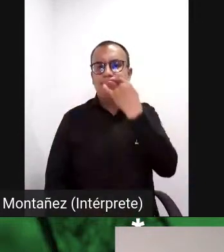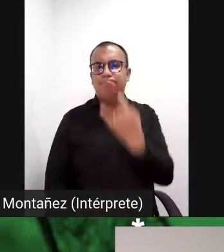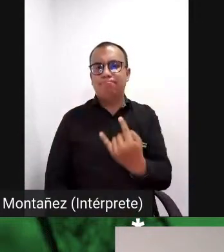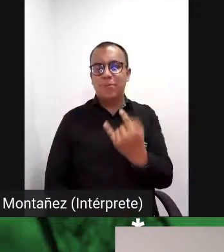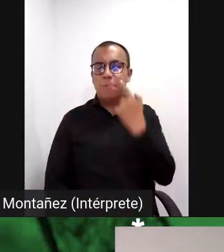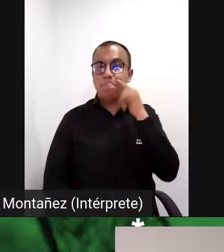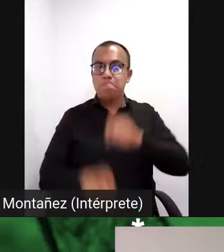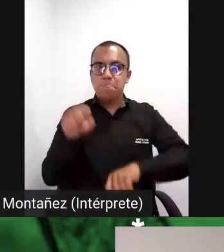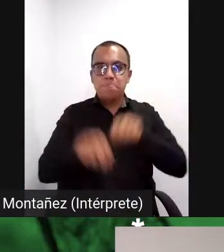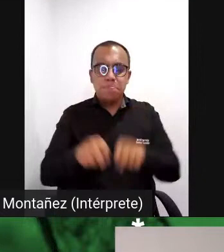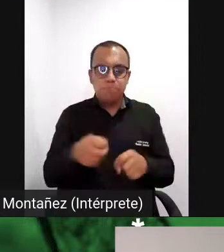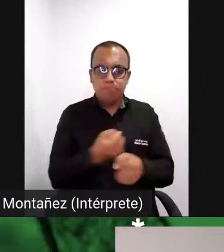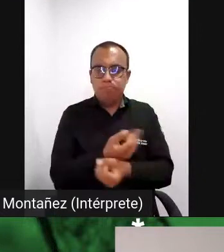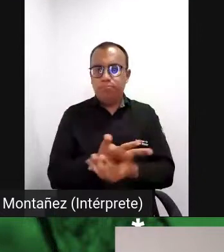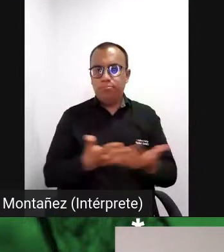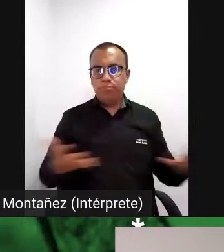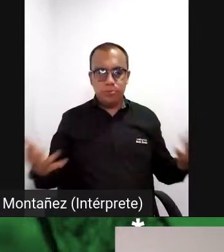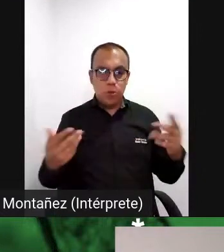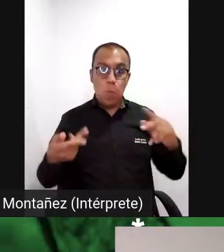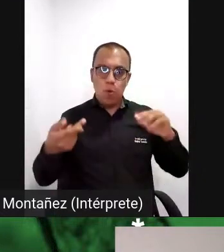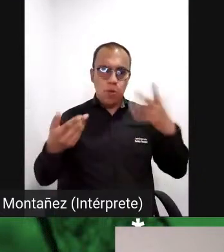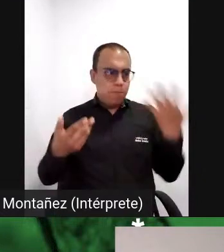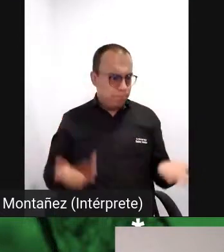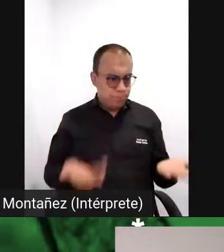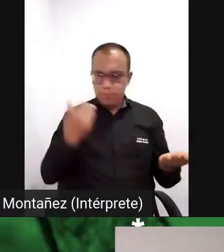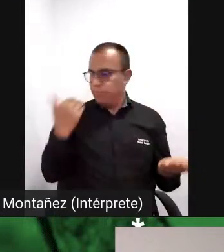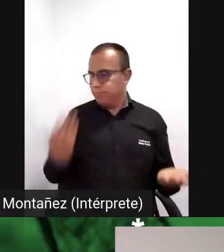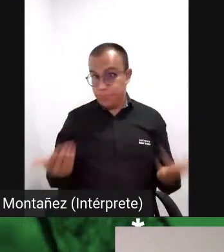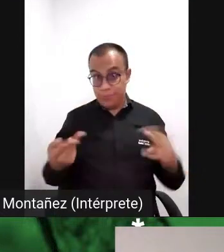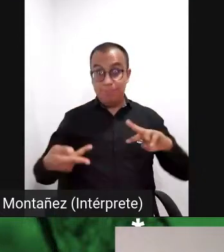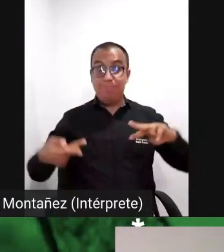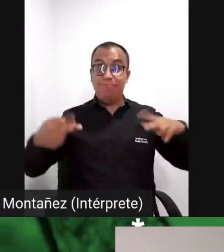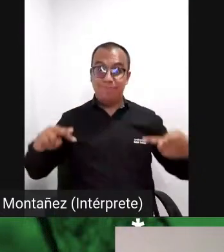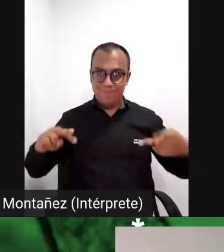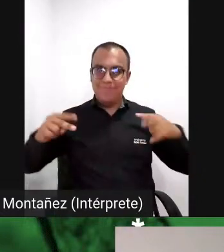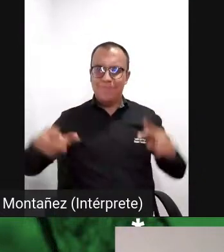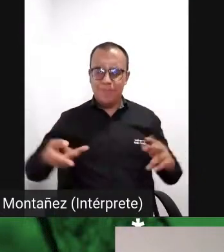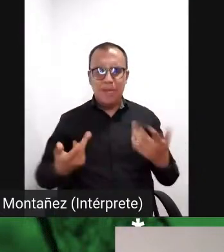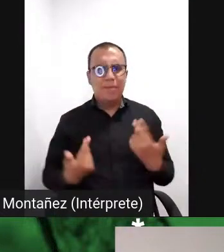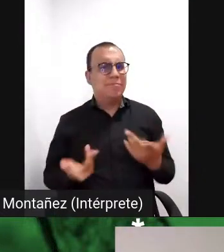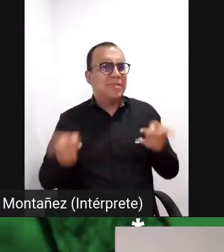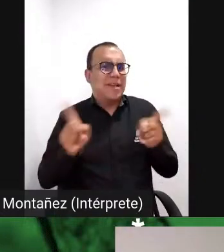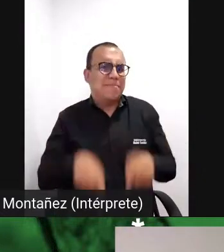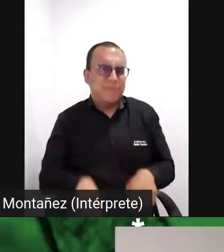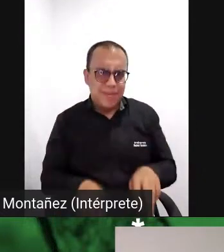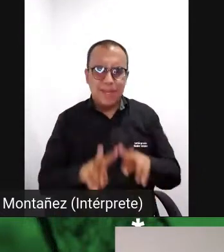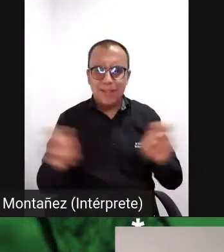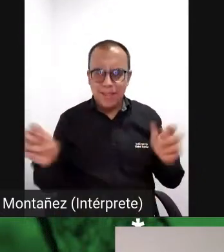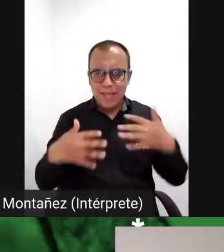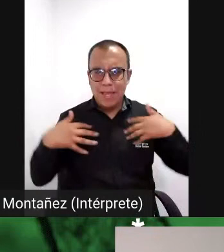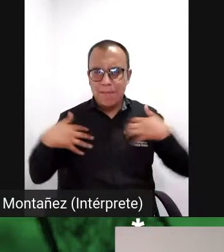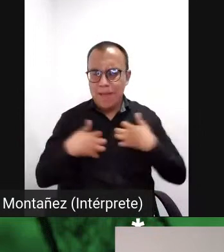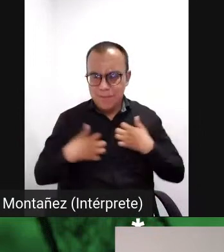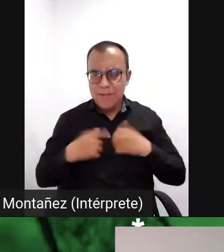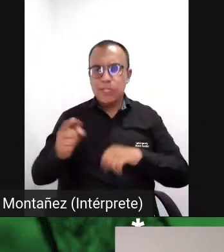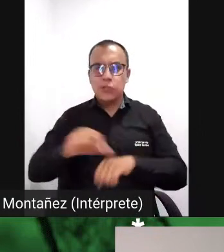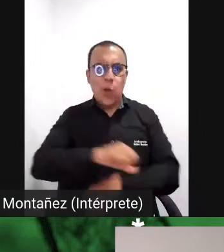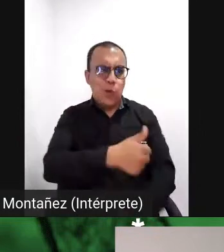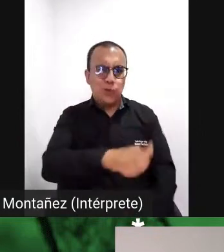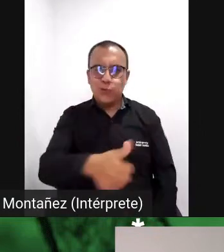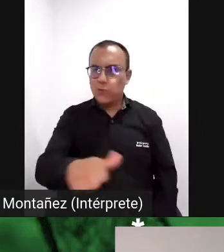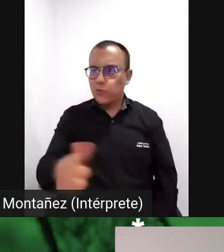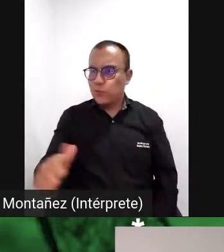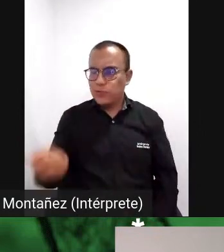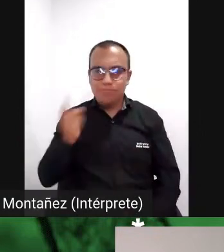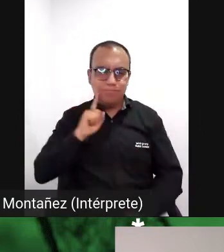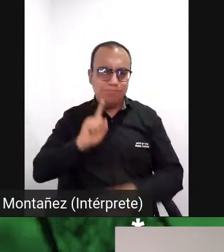posibilidad de esos extremos que hay en Bogotá. Y la fauna de Bogotá es igual, es diversa, increíblemente